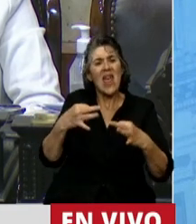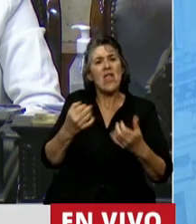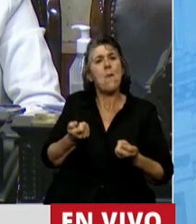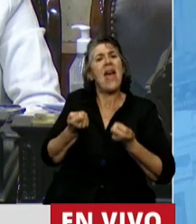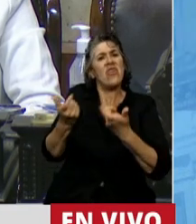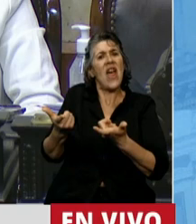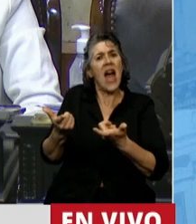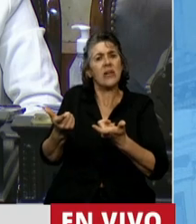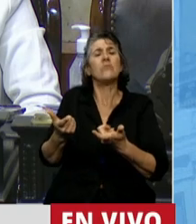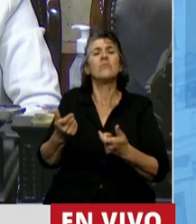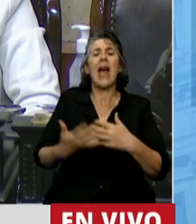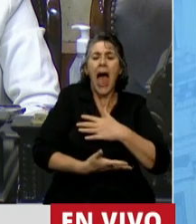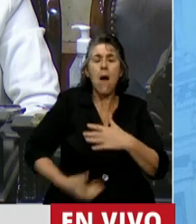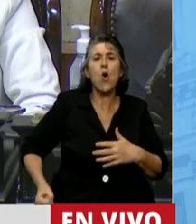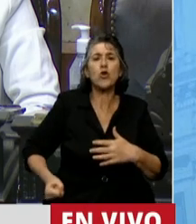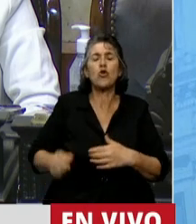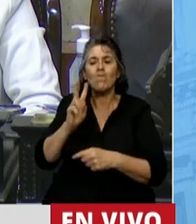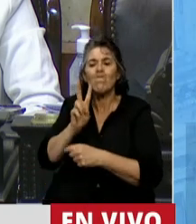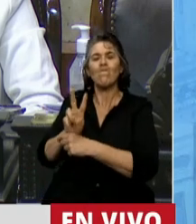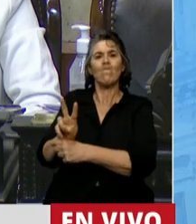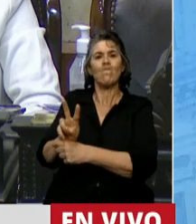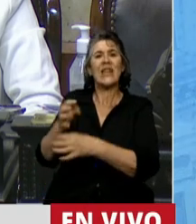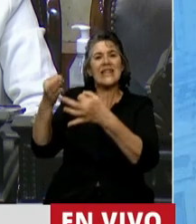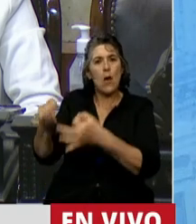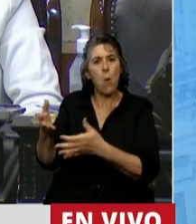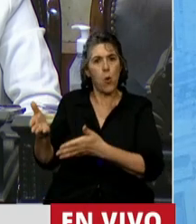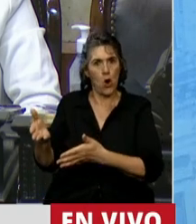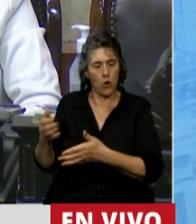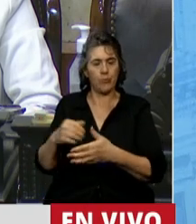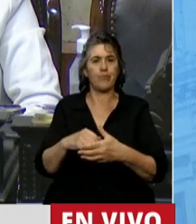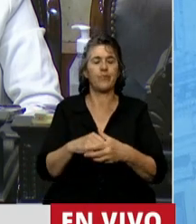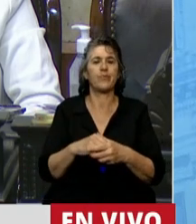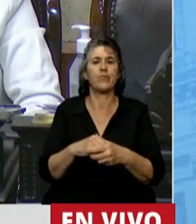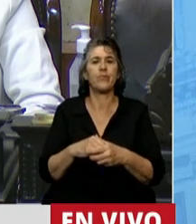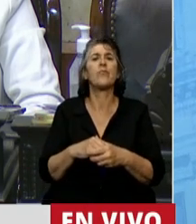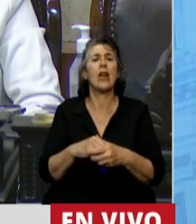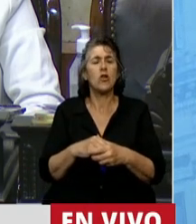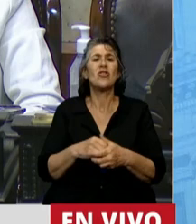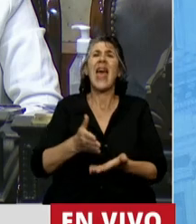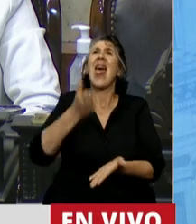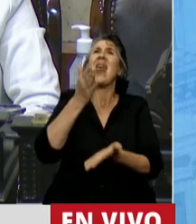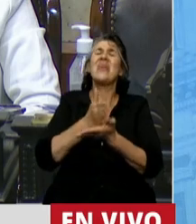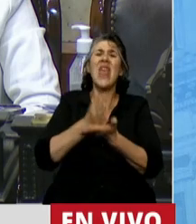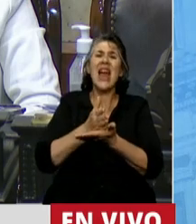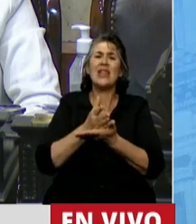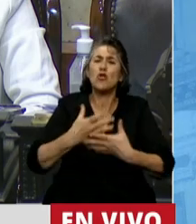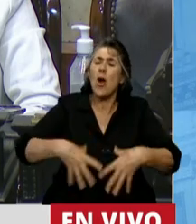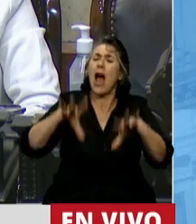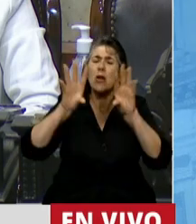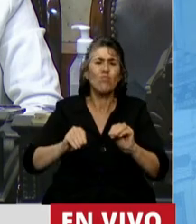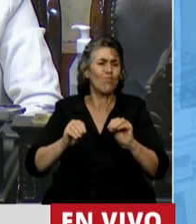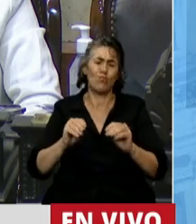al aborto seguro. Por lo que podemos concluir, no hay derechos absolutos, no estamos discutiendo